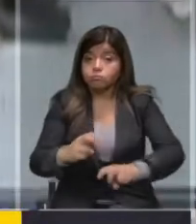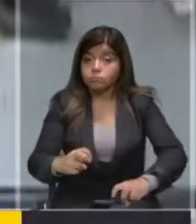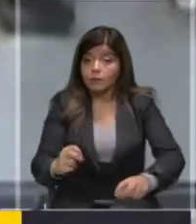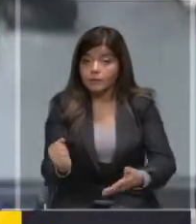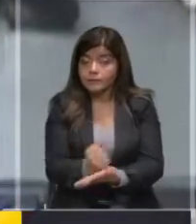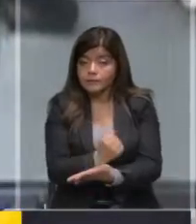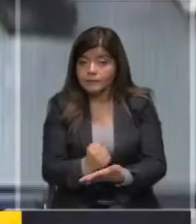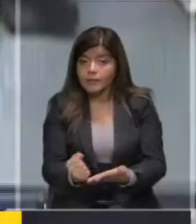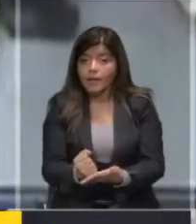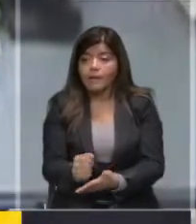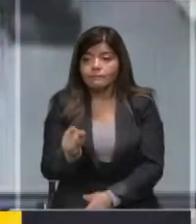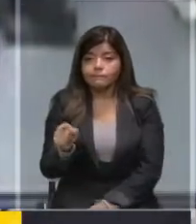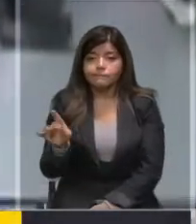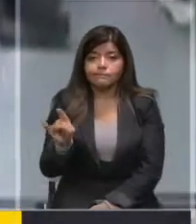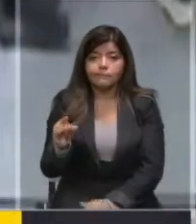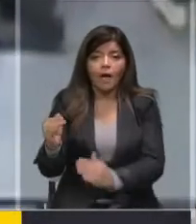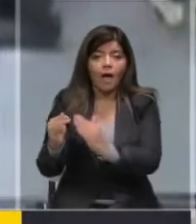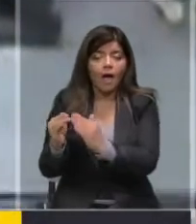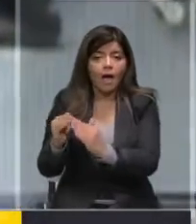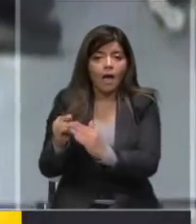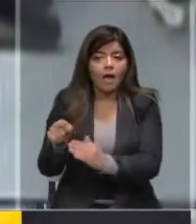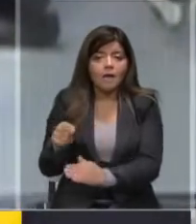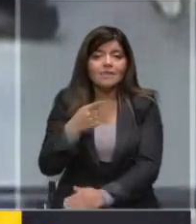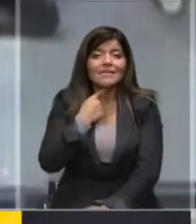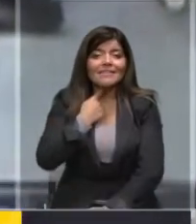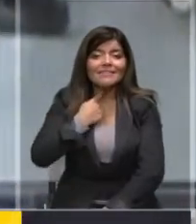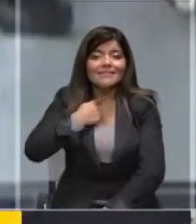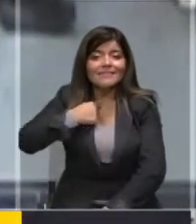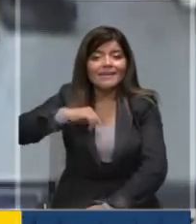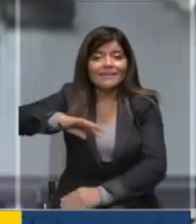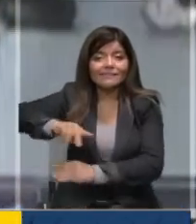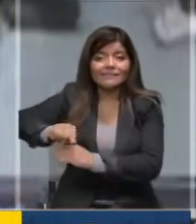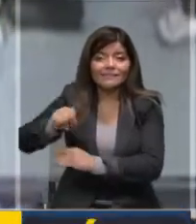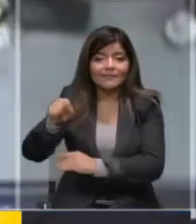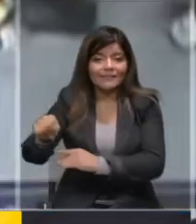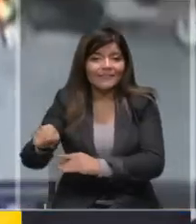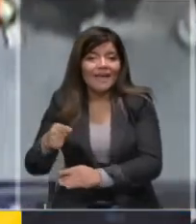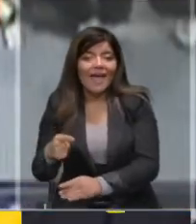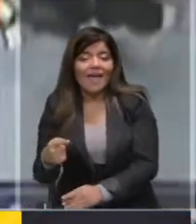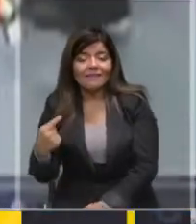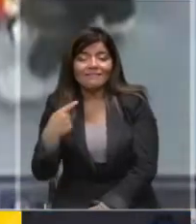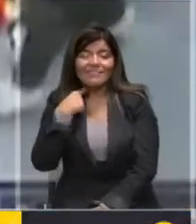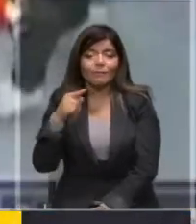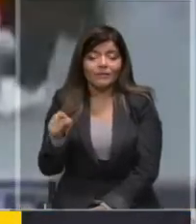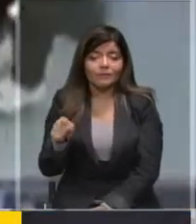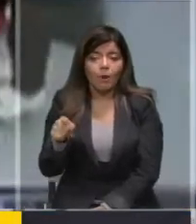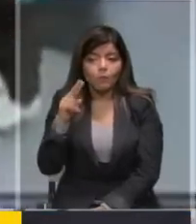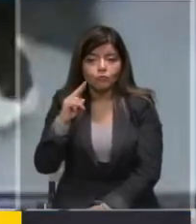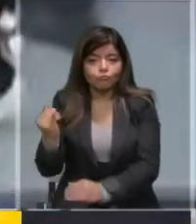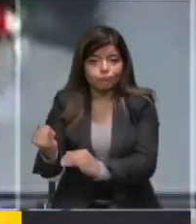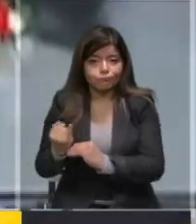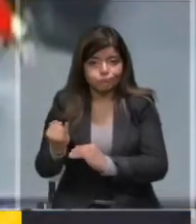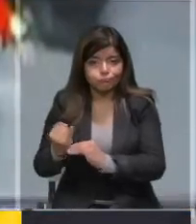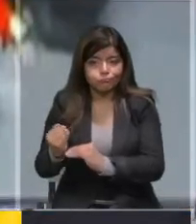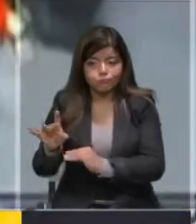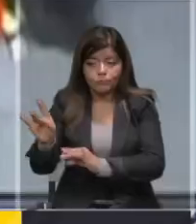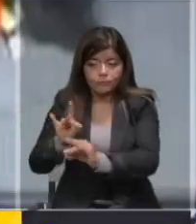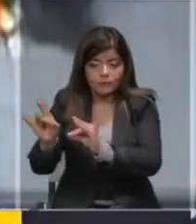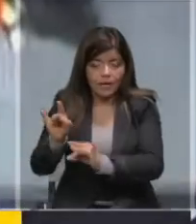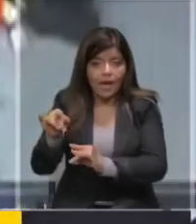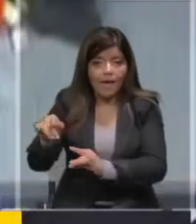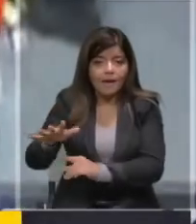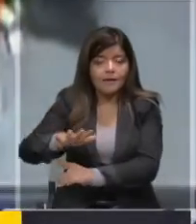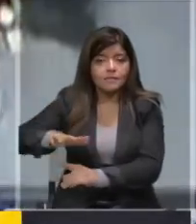una vivienda que resulta ser de interés criminalístico por lo tanto se están haciendo levantamiento de evidencias en ese sector para